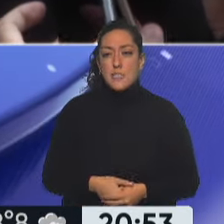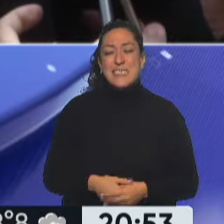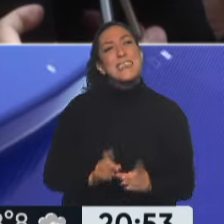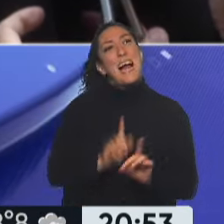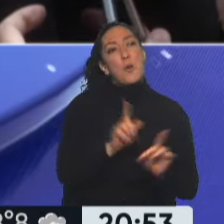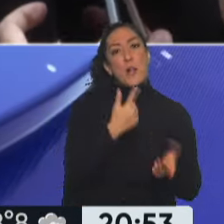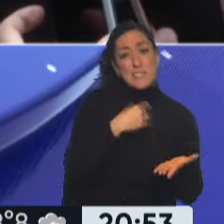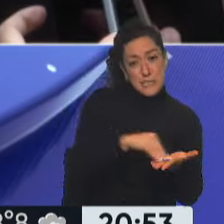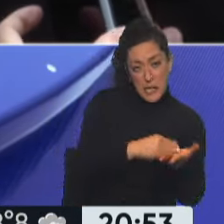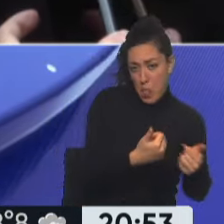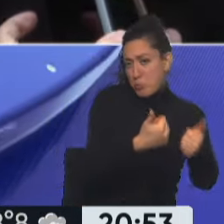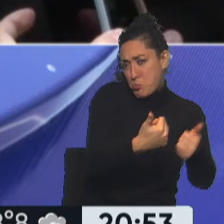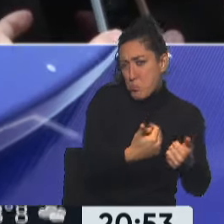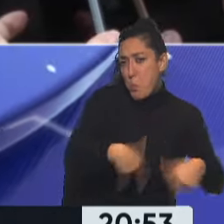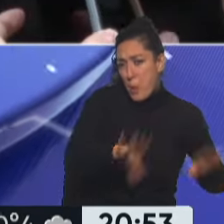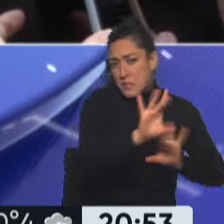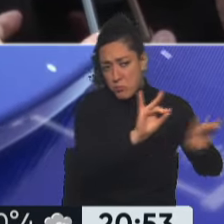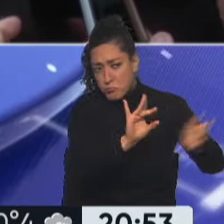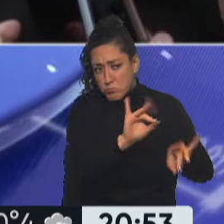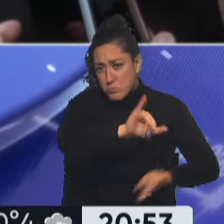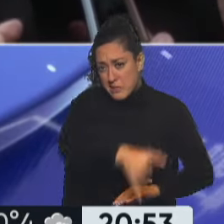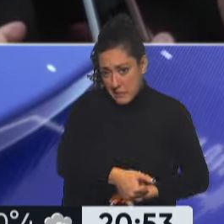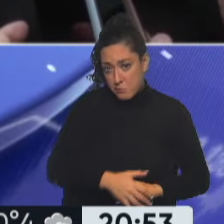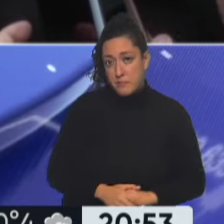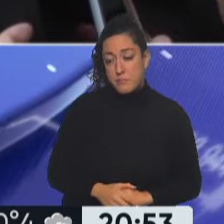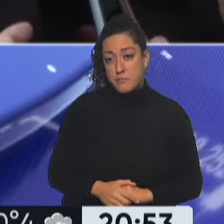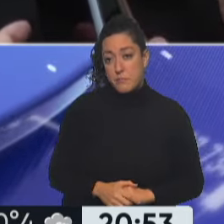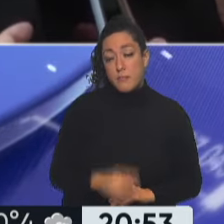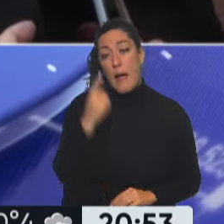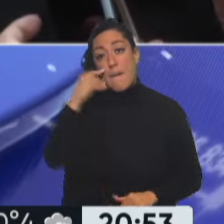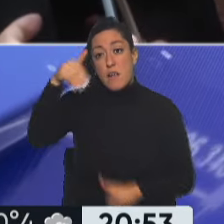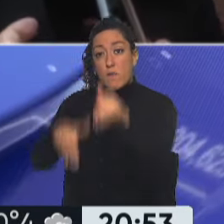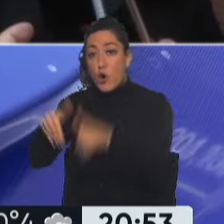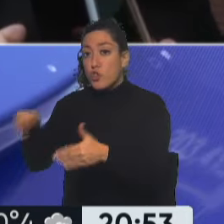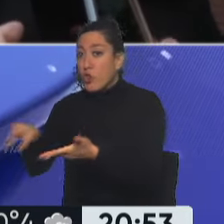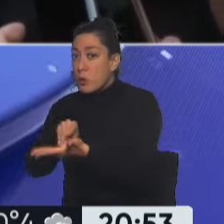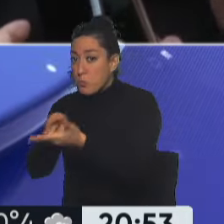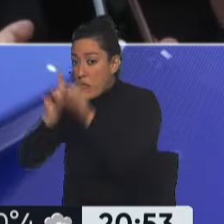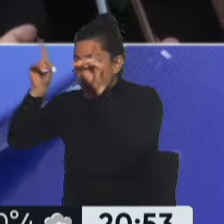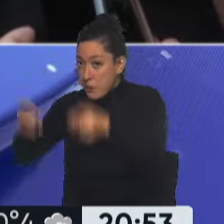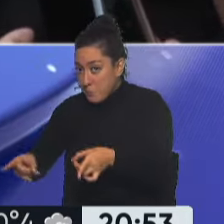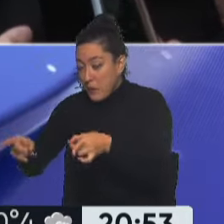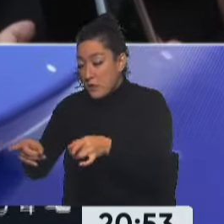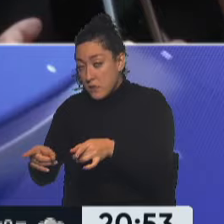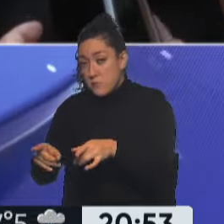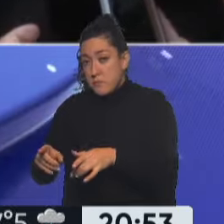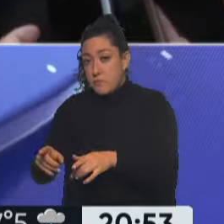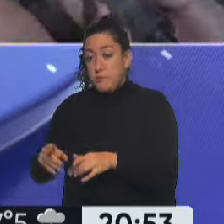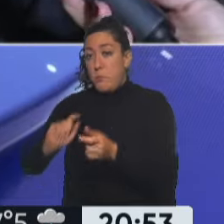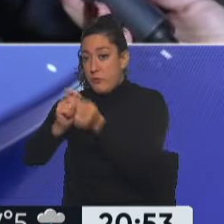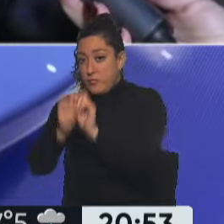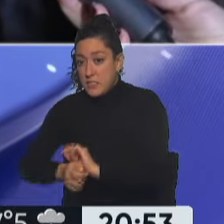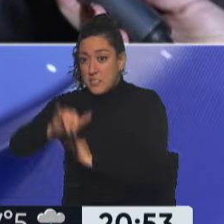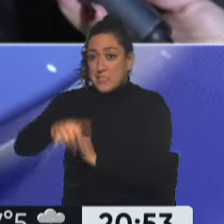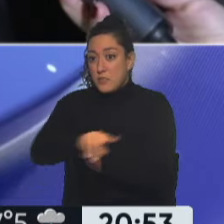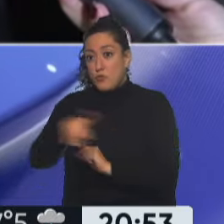son rescatables, pero vamos a ver si están los votos en diputados para aceptar esas modificaciones.